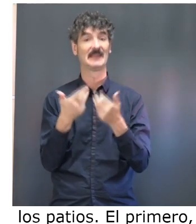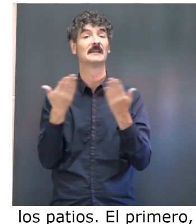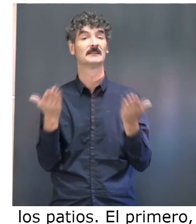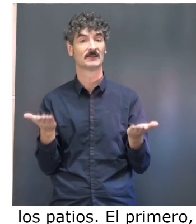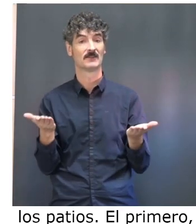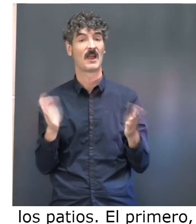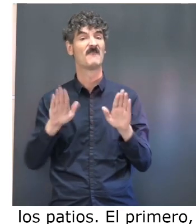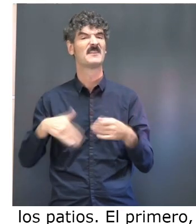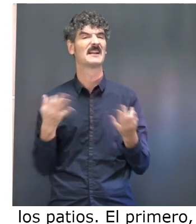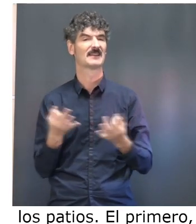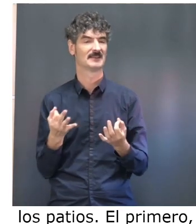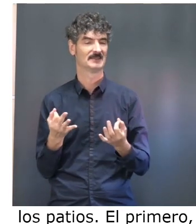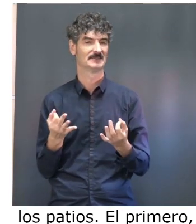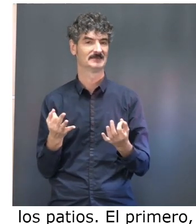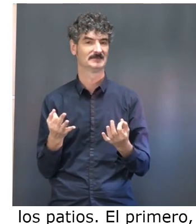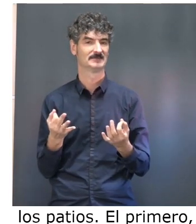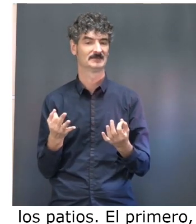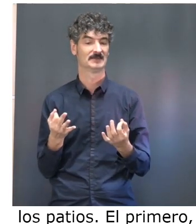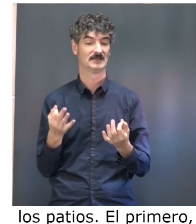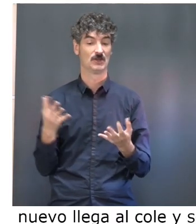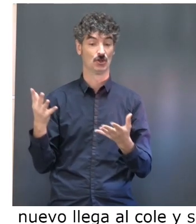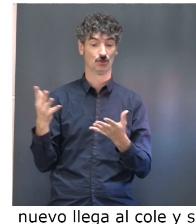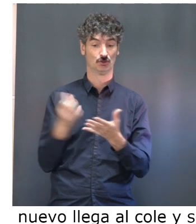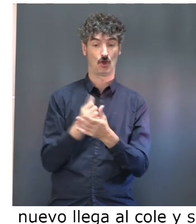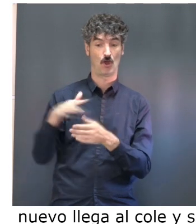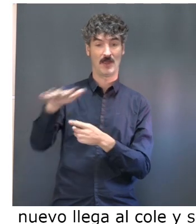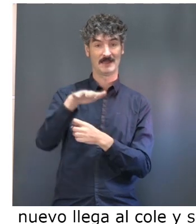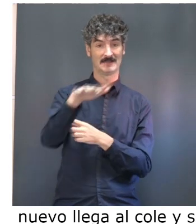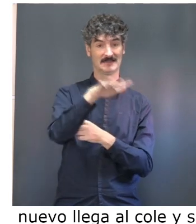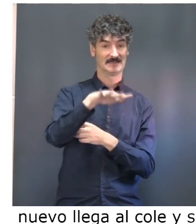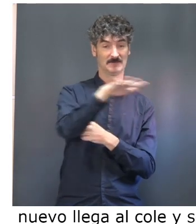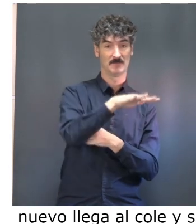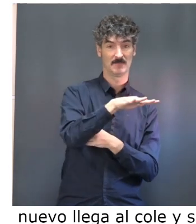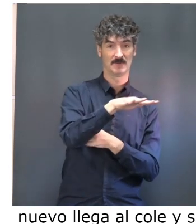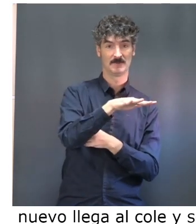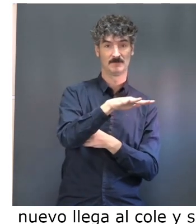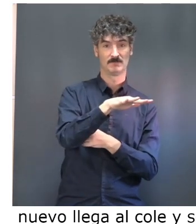Entonces, al final es un poco esto, ¿no? De todos esos espacios